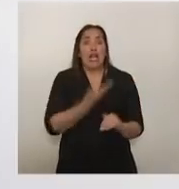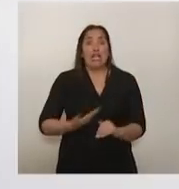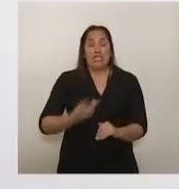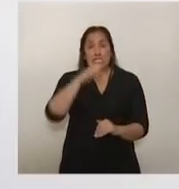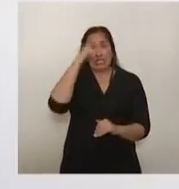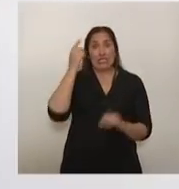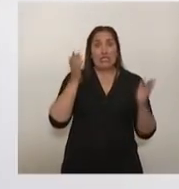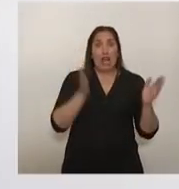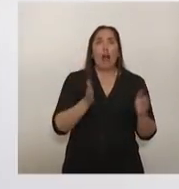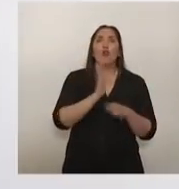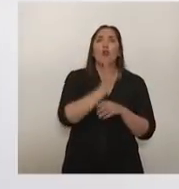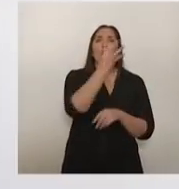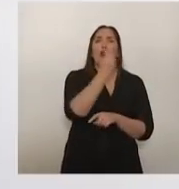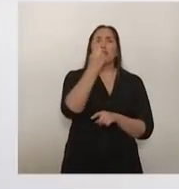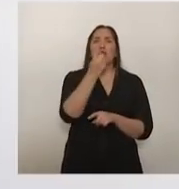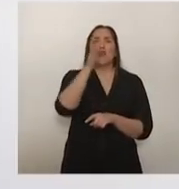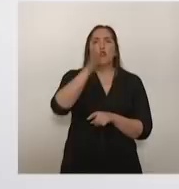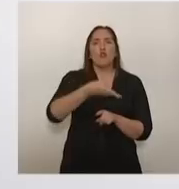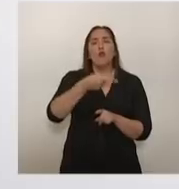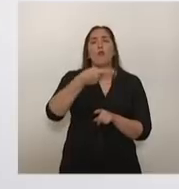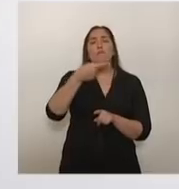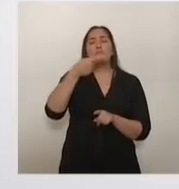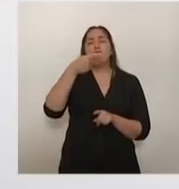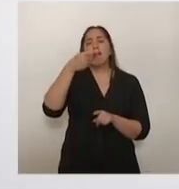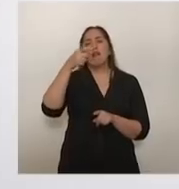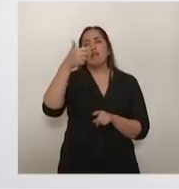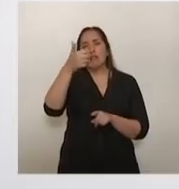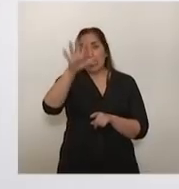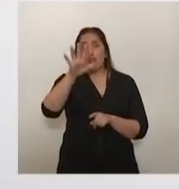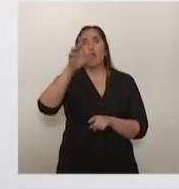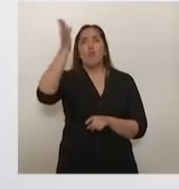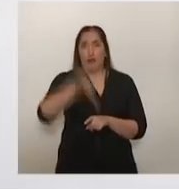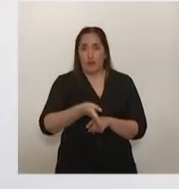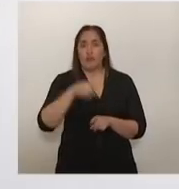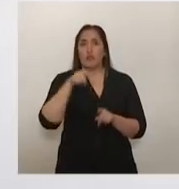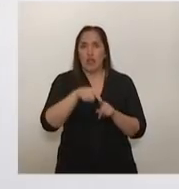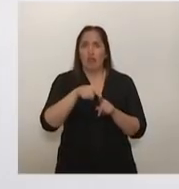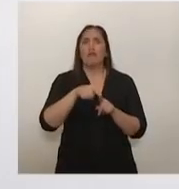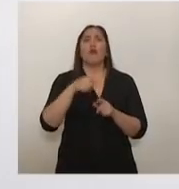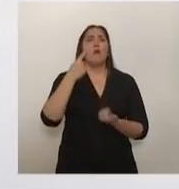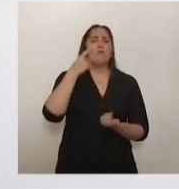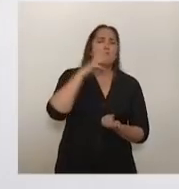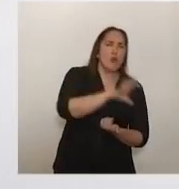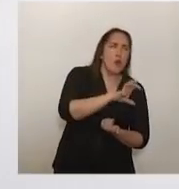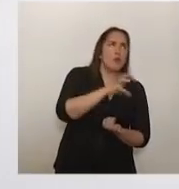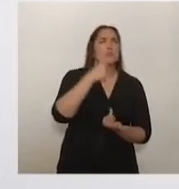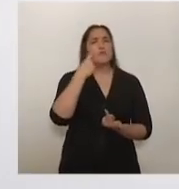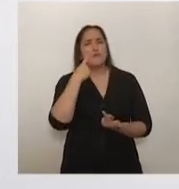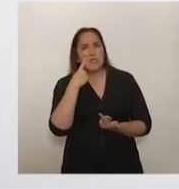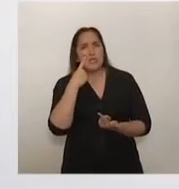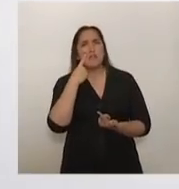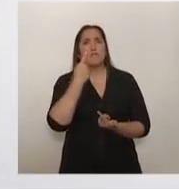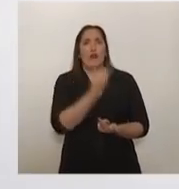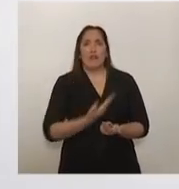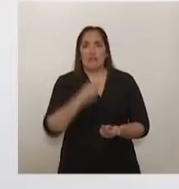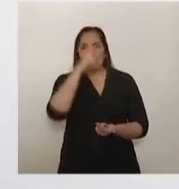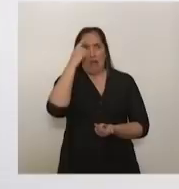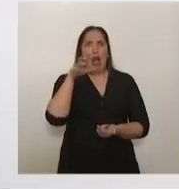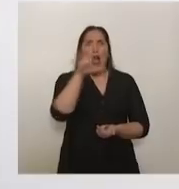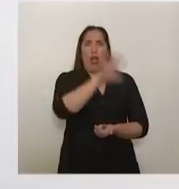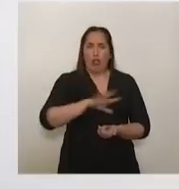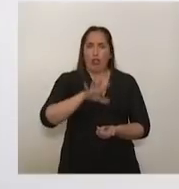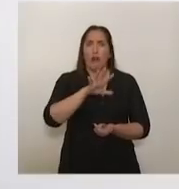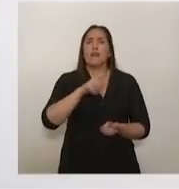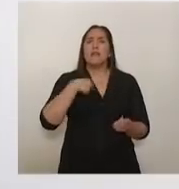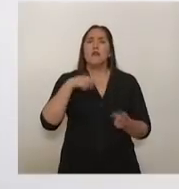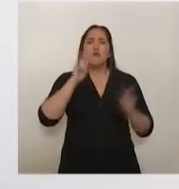el 41,5% de la economía, incluyendo las provincias y los municipios. En estos 4 años,